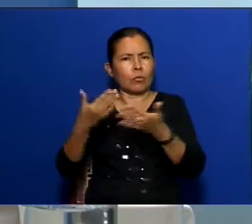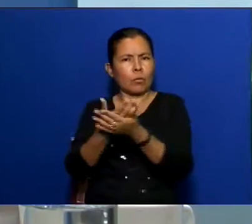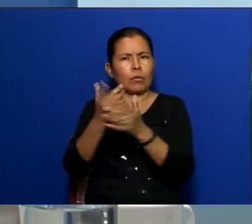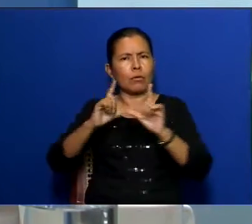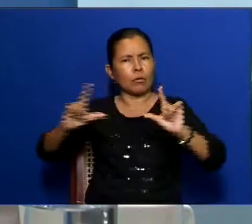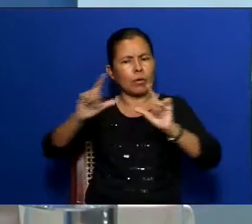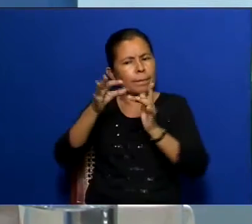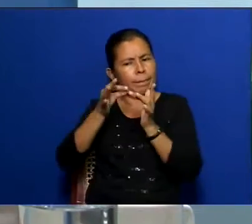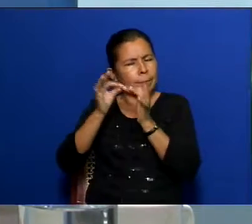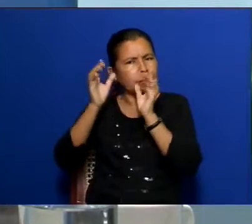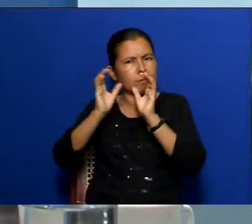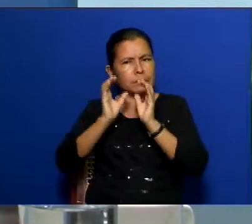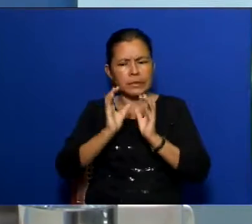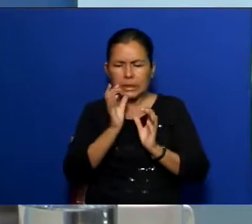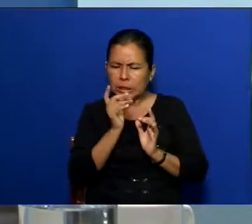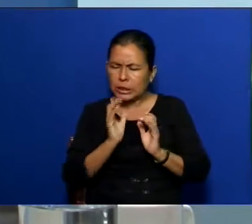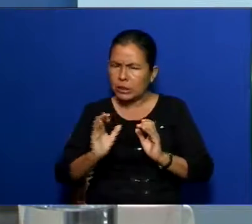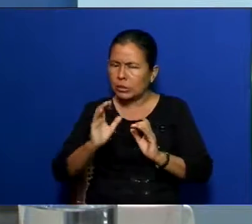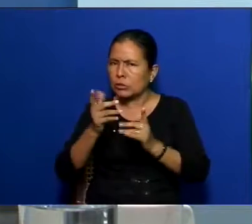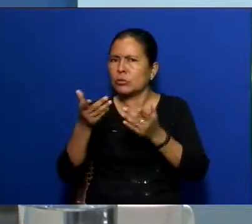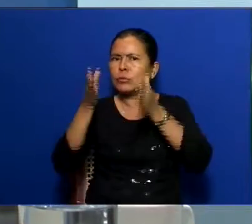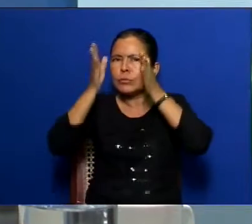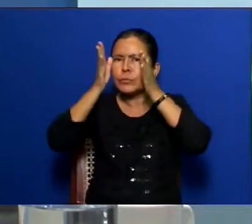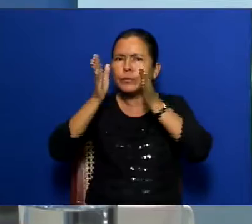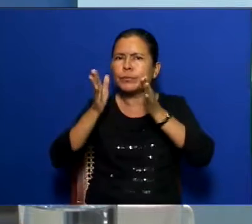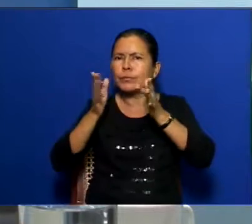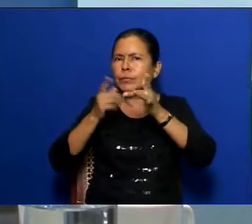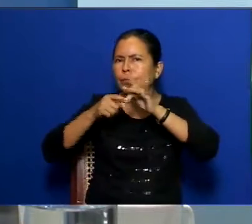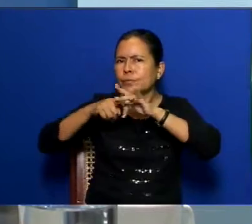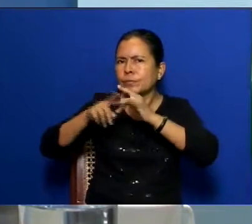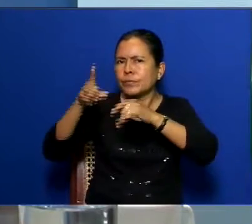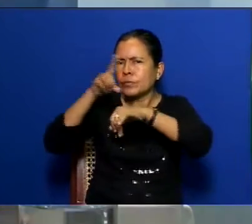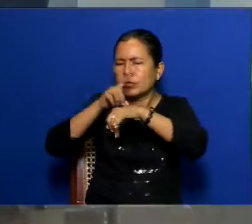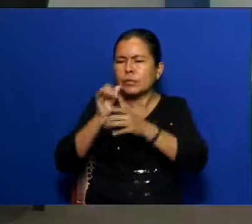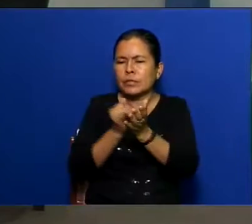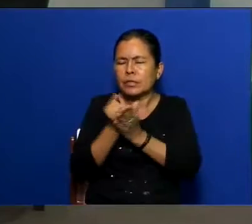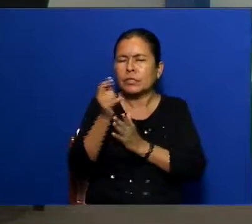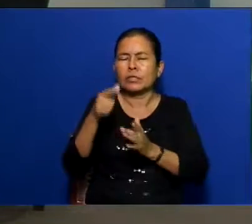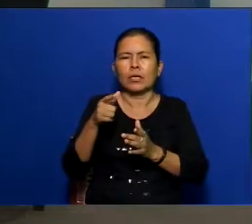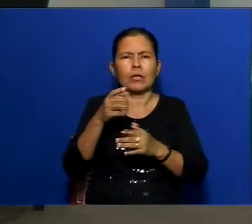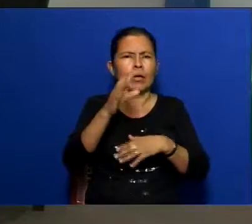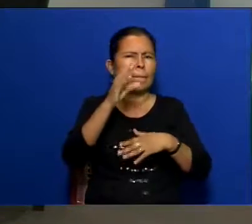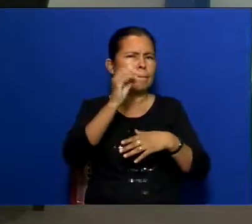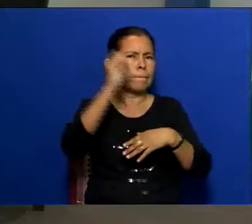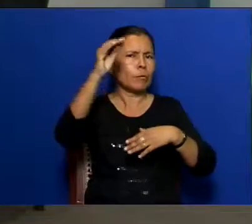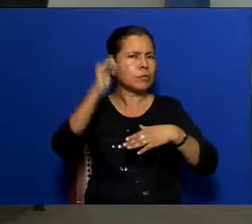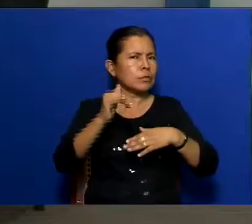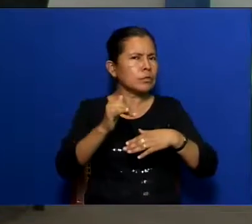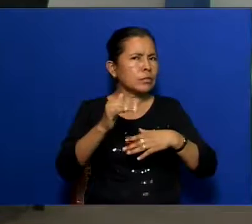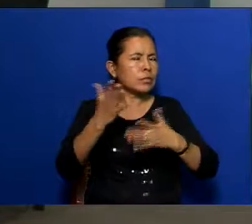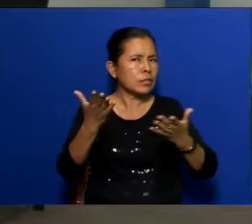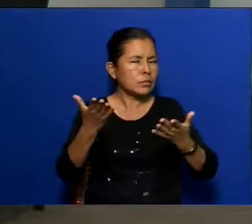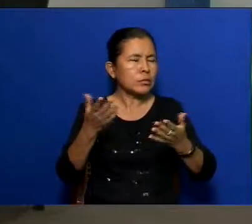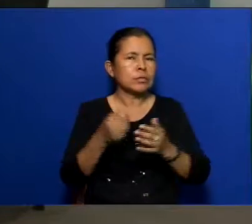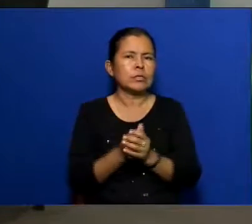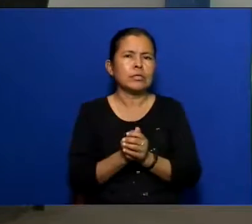adolescencia, víctimas de violencia, ¿disminuye la impunidad? Sí. Sí, fíjese que